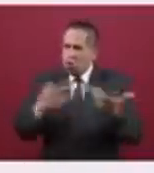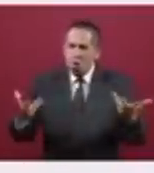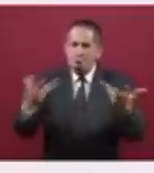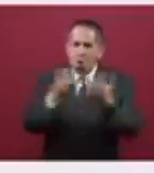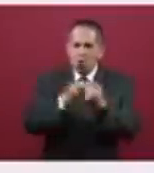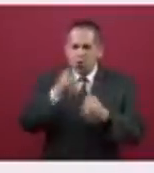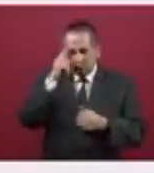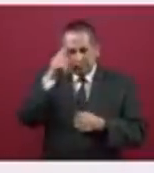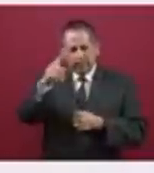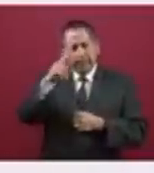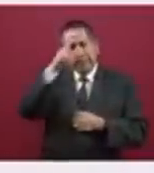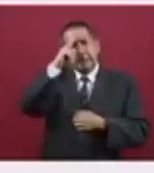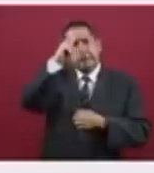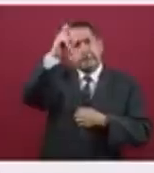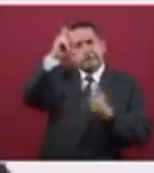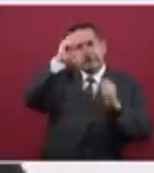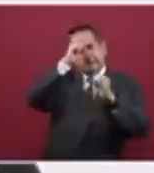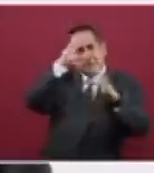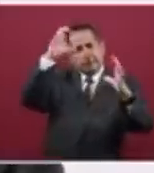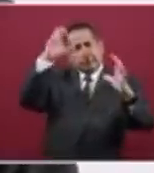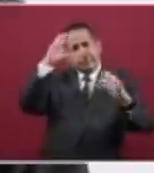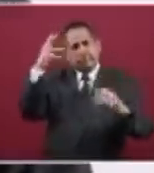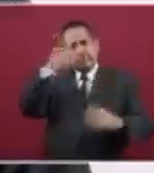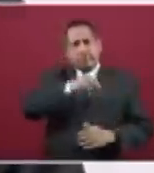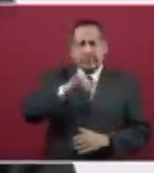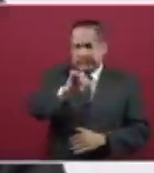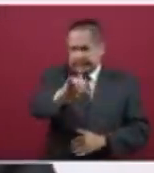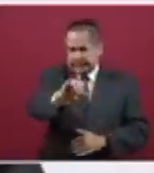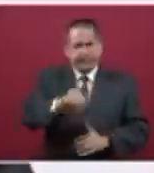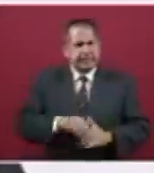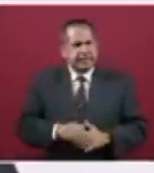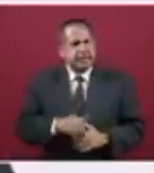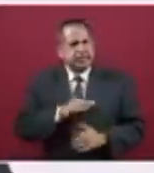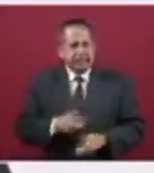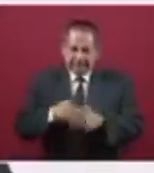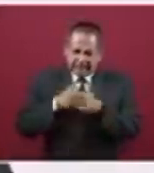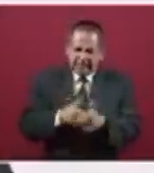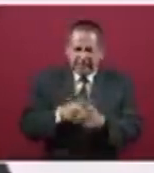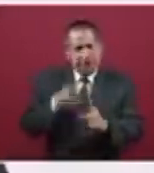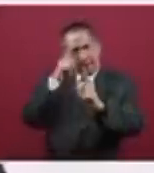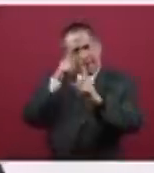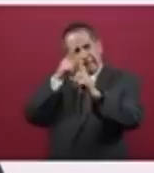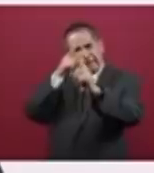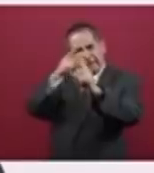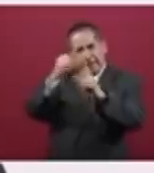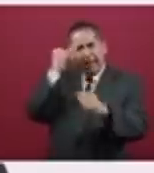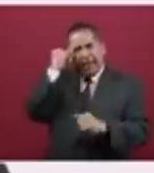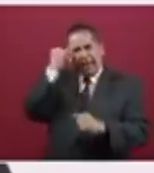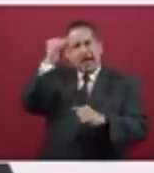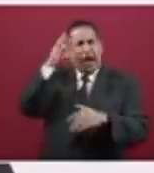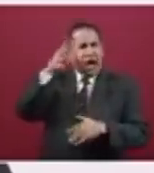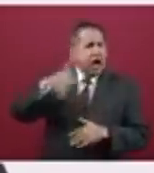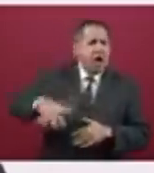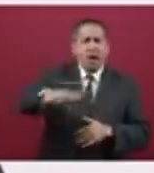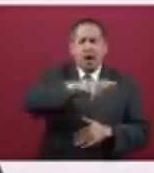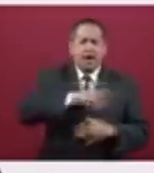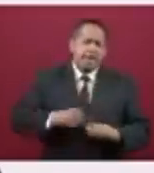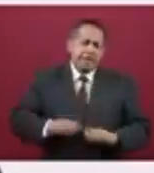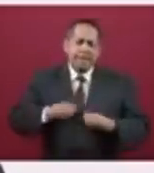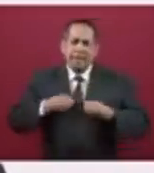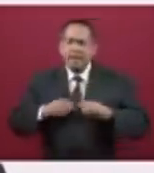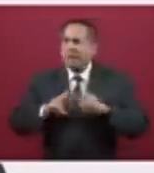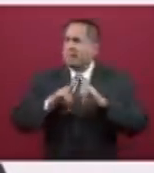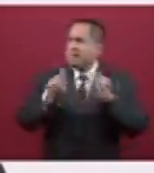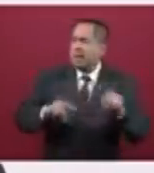la bella utopía. Vamos a seguir caminando hacia ese gran ideal de vivir en una